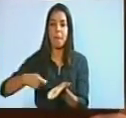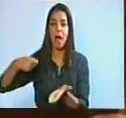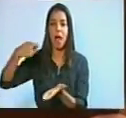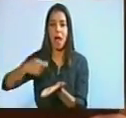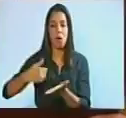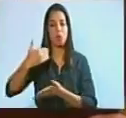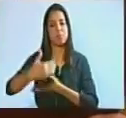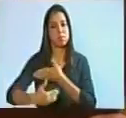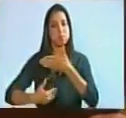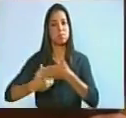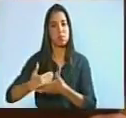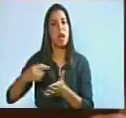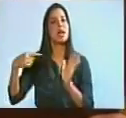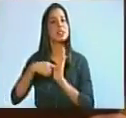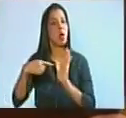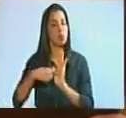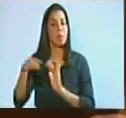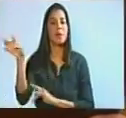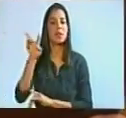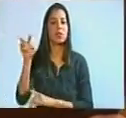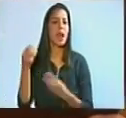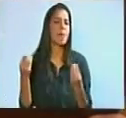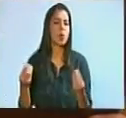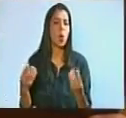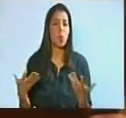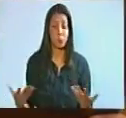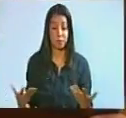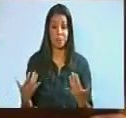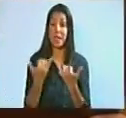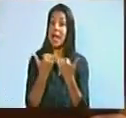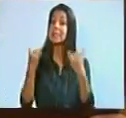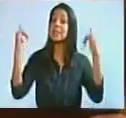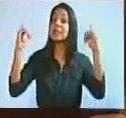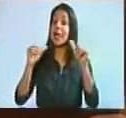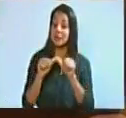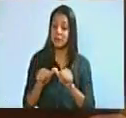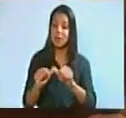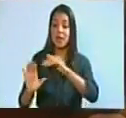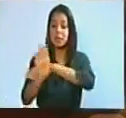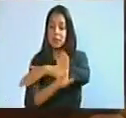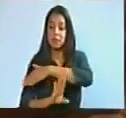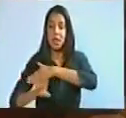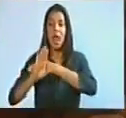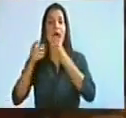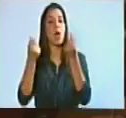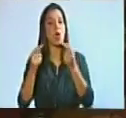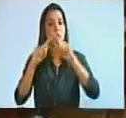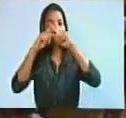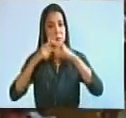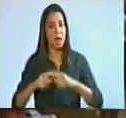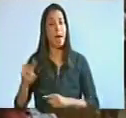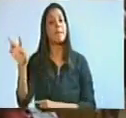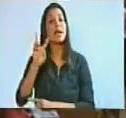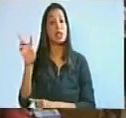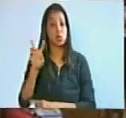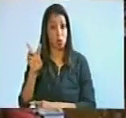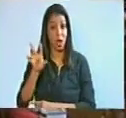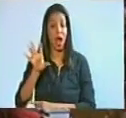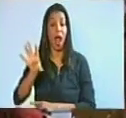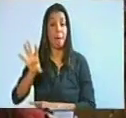de Venezuela a los fines de preservar la independencia y soberanía económica financiera de la